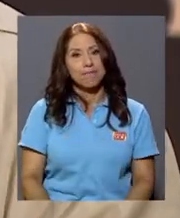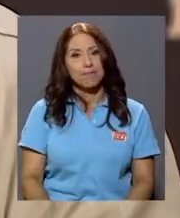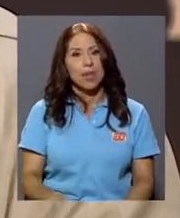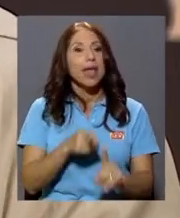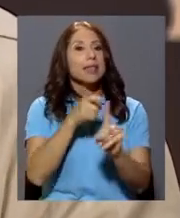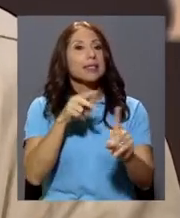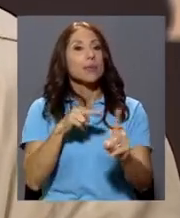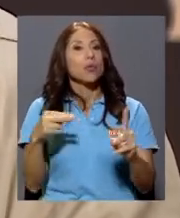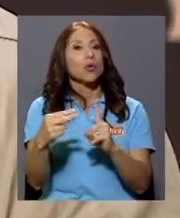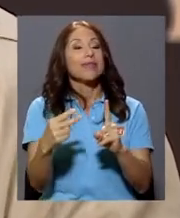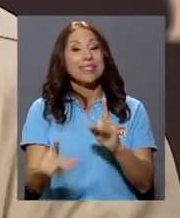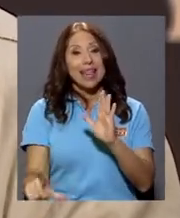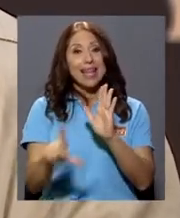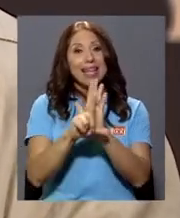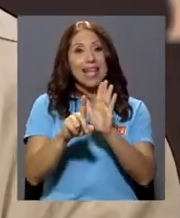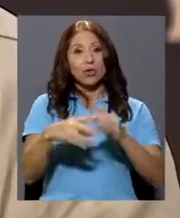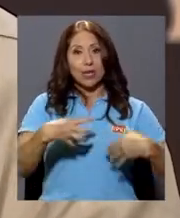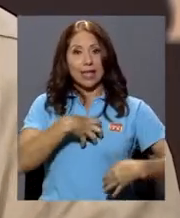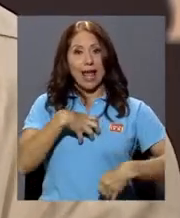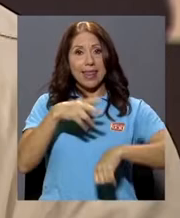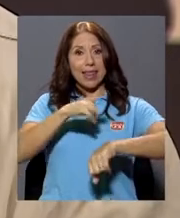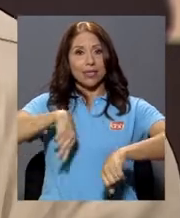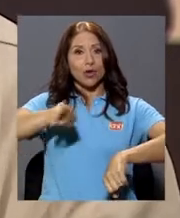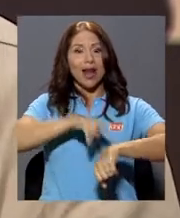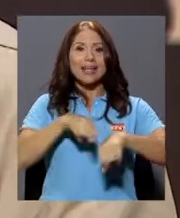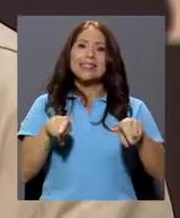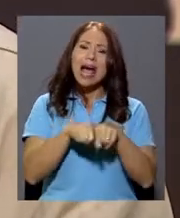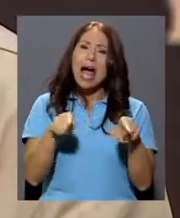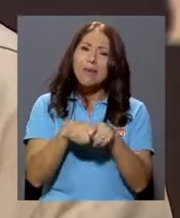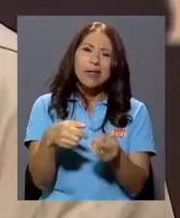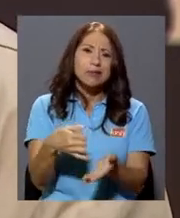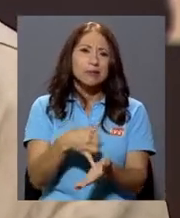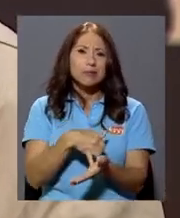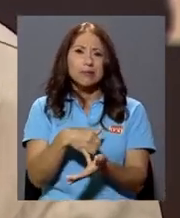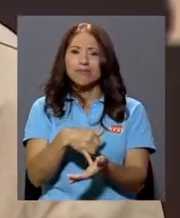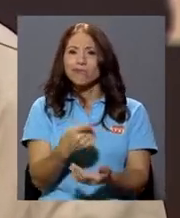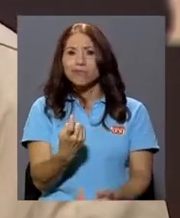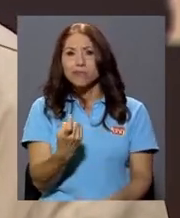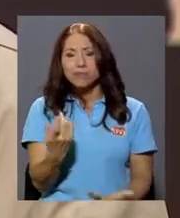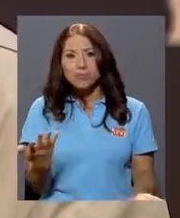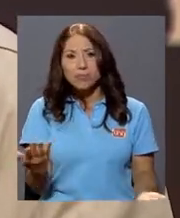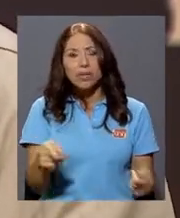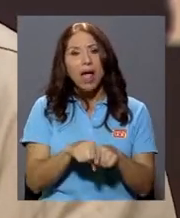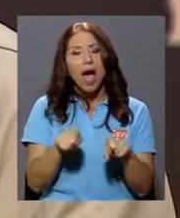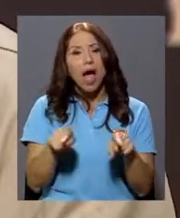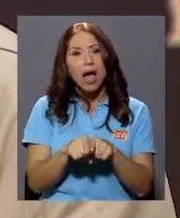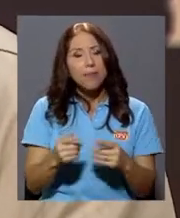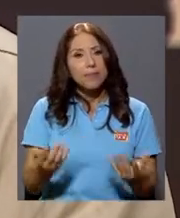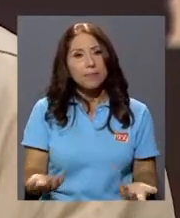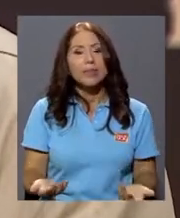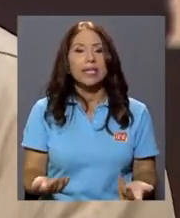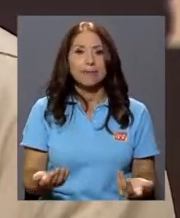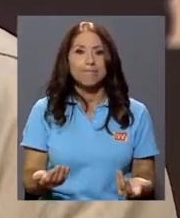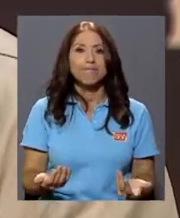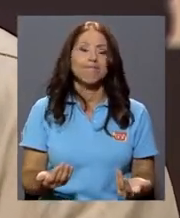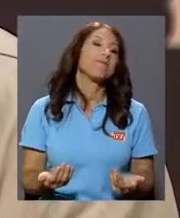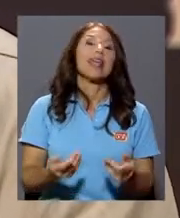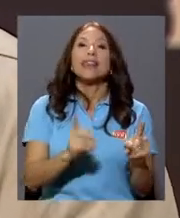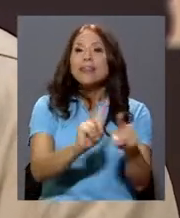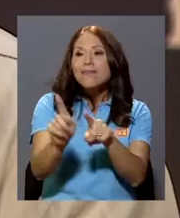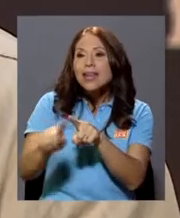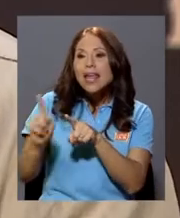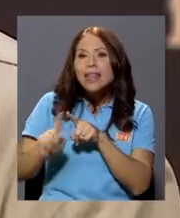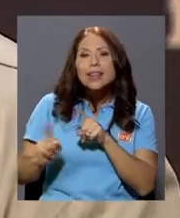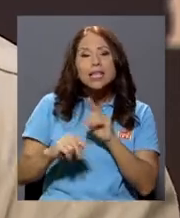el punto de vista luego de las legislaciones nacionales, también ahí hay un gran déficit. También, de alguna manera, los